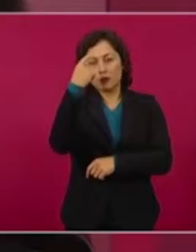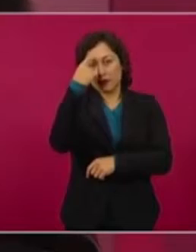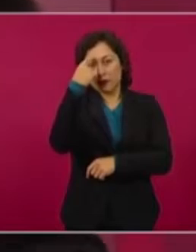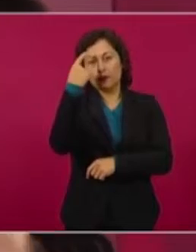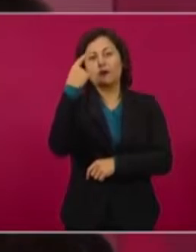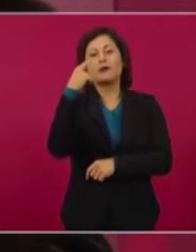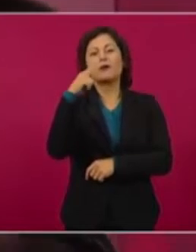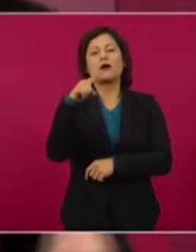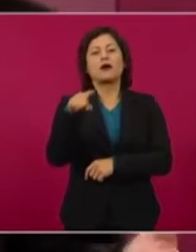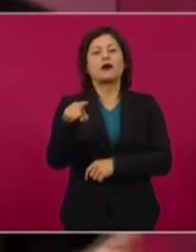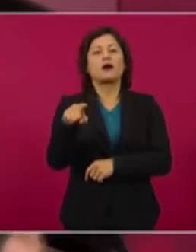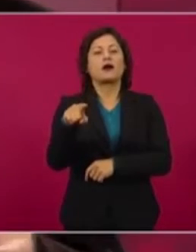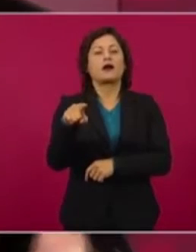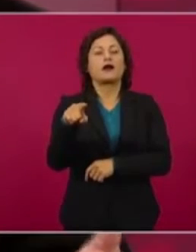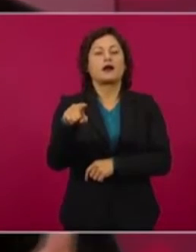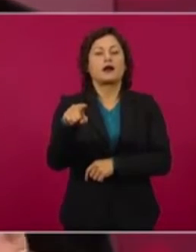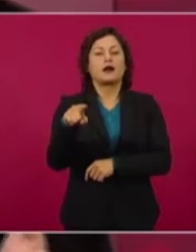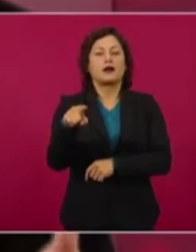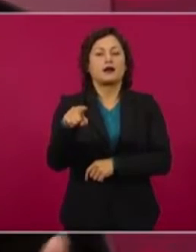sin